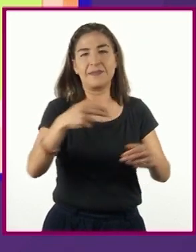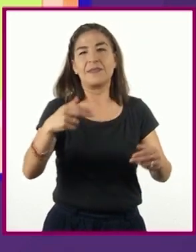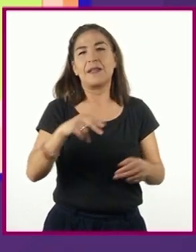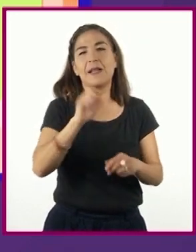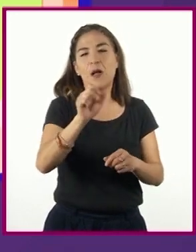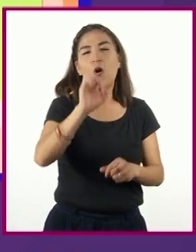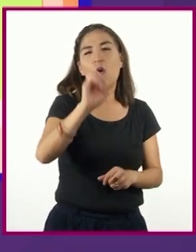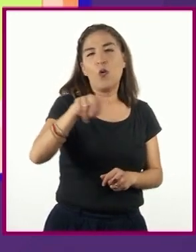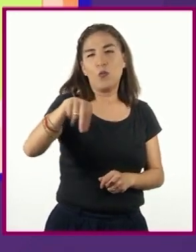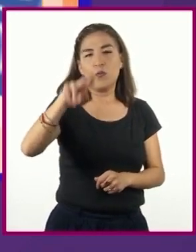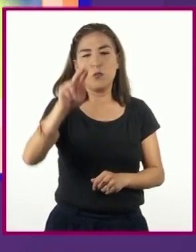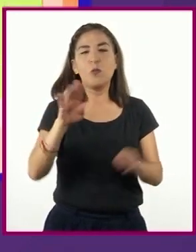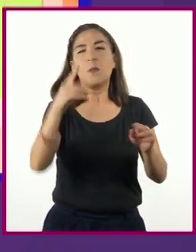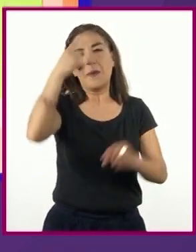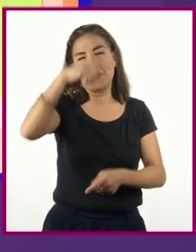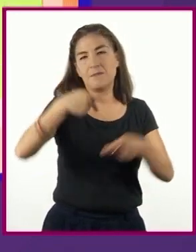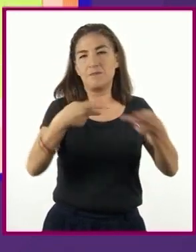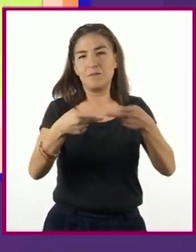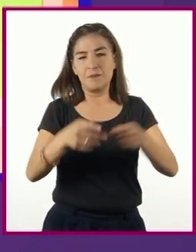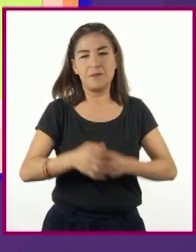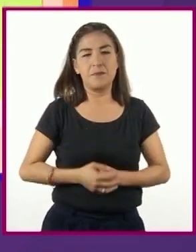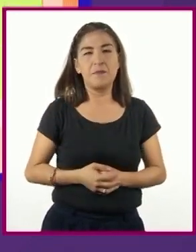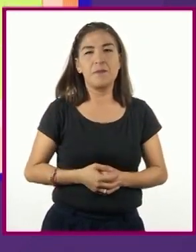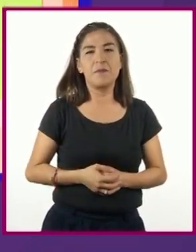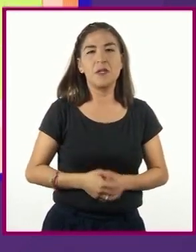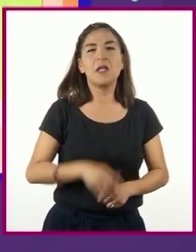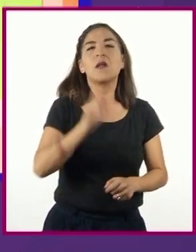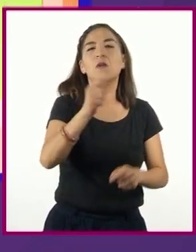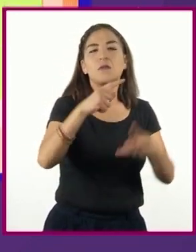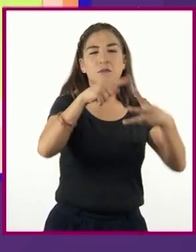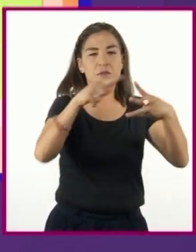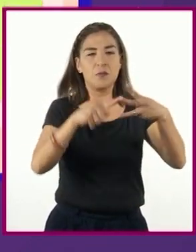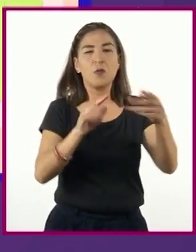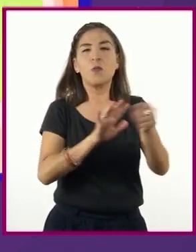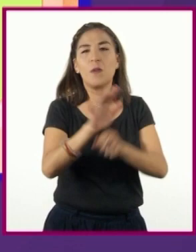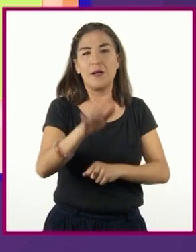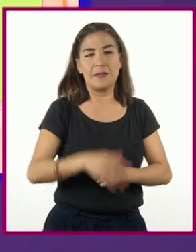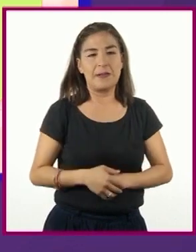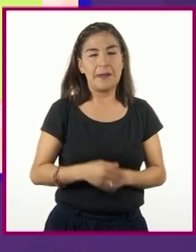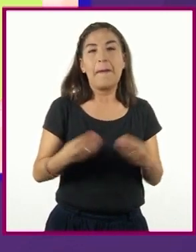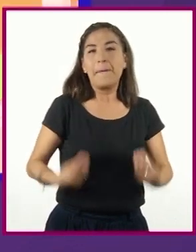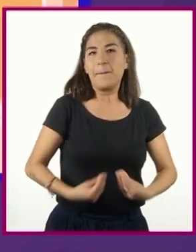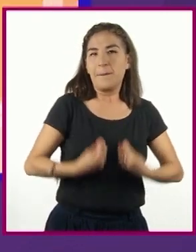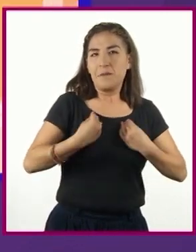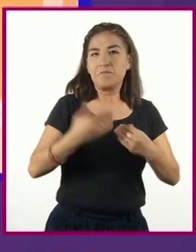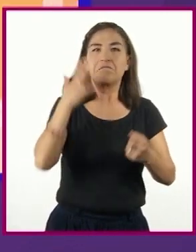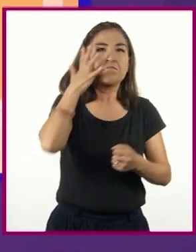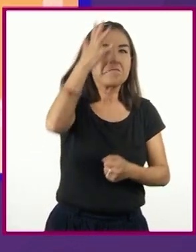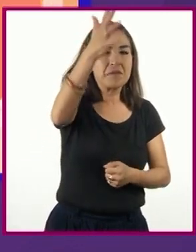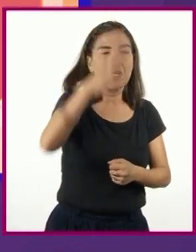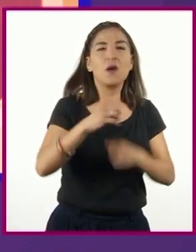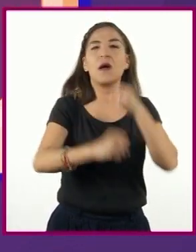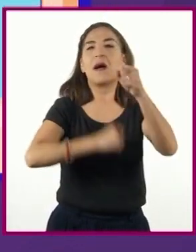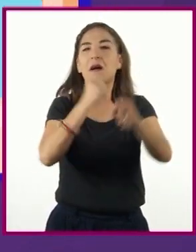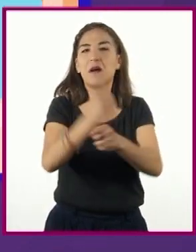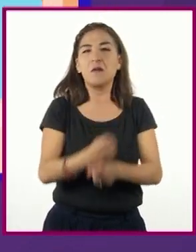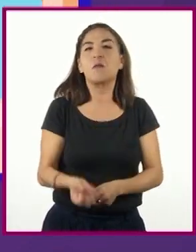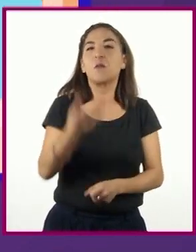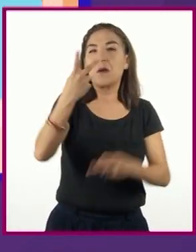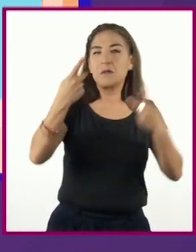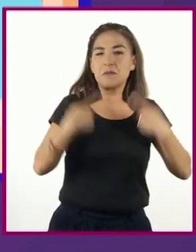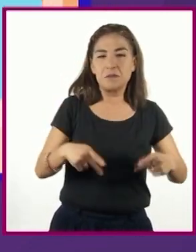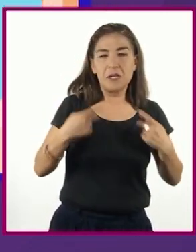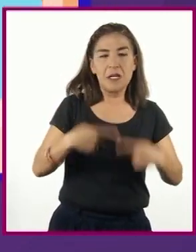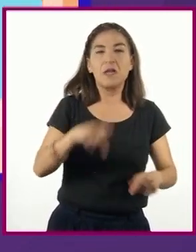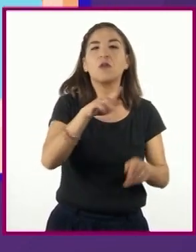Naciones Unidas para el Desarrollo. Evalúa 3 aspectos. Esperanza de vida, los años que puede vivir una